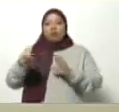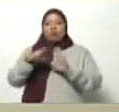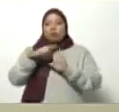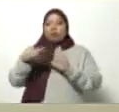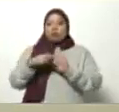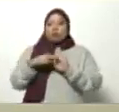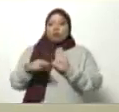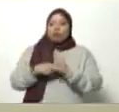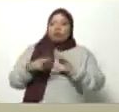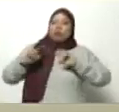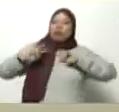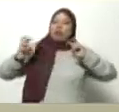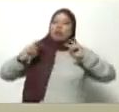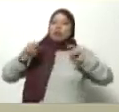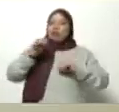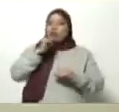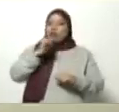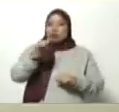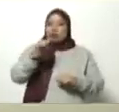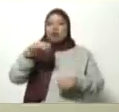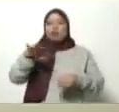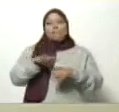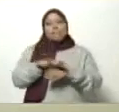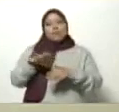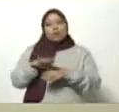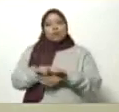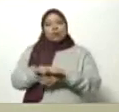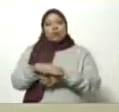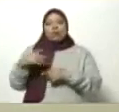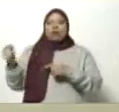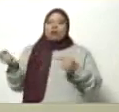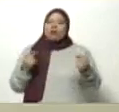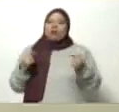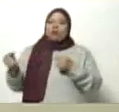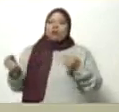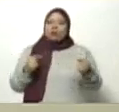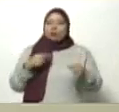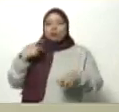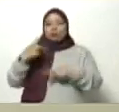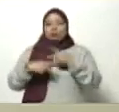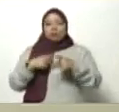respecto a este tema, informó que el día miércoles se darán los detalles del